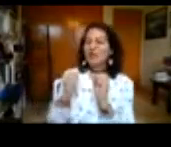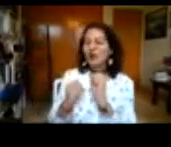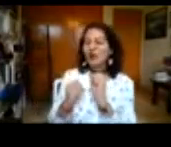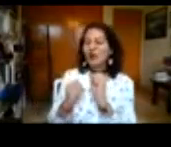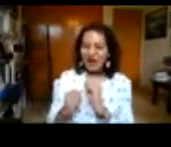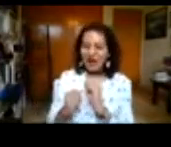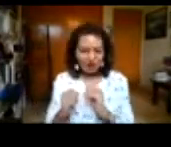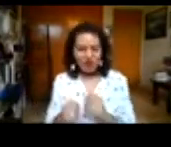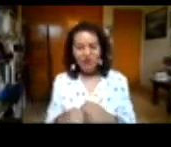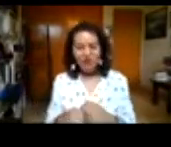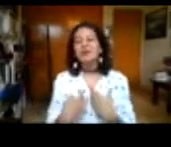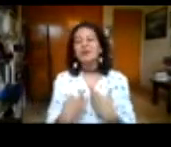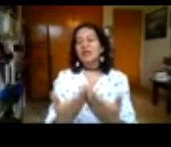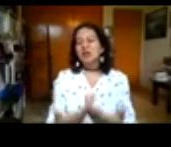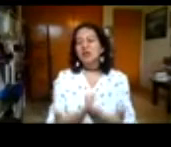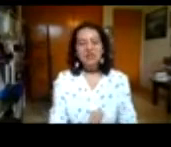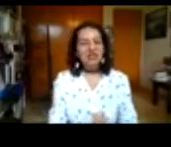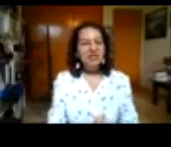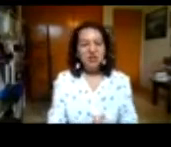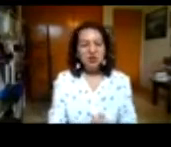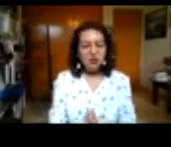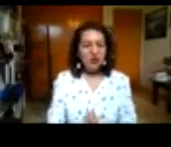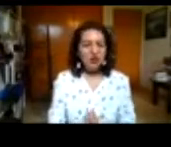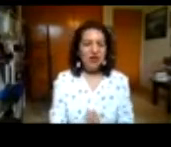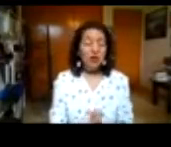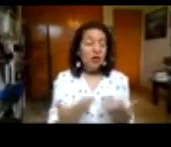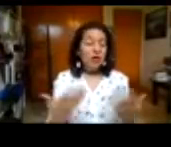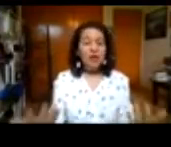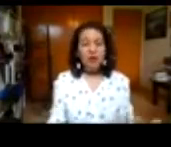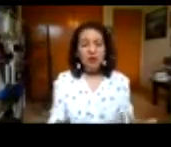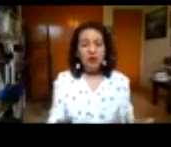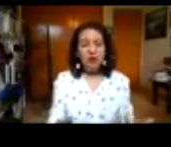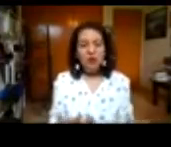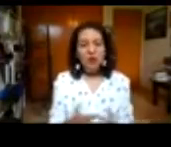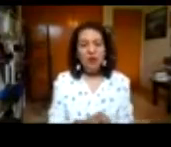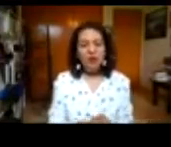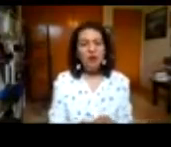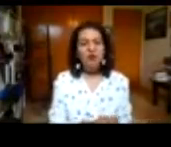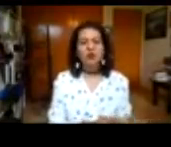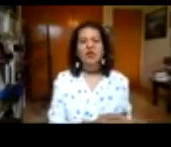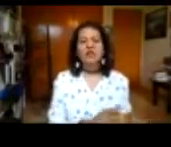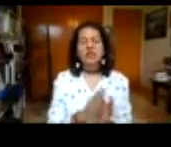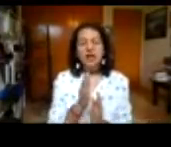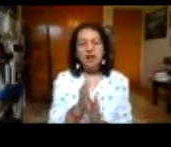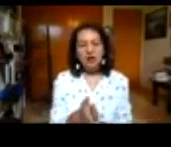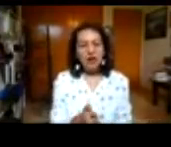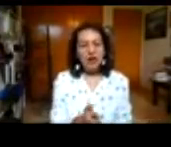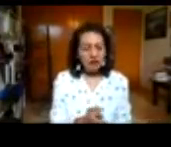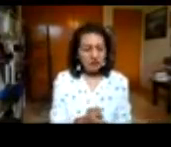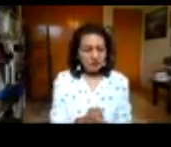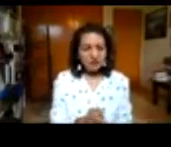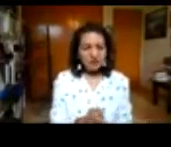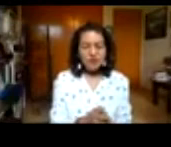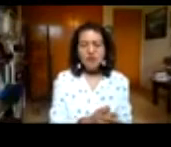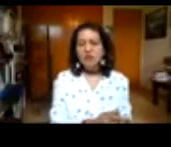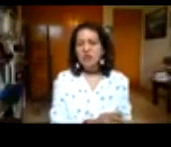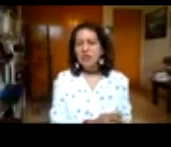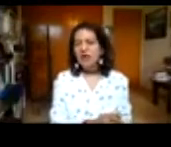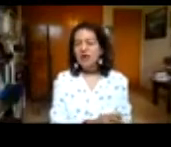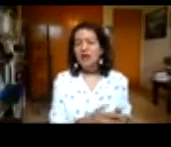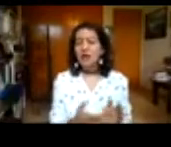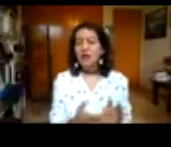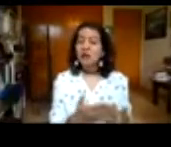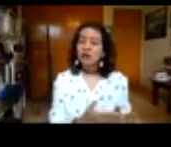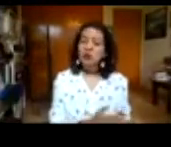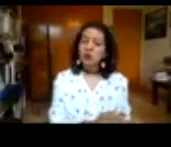¿y cómo lo operamos, no? Entonces, este es un ejemplo de cómo podemos llegar a operar